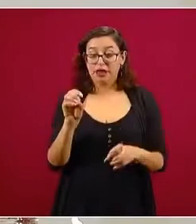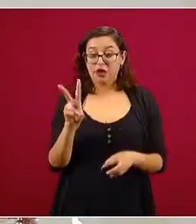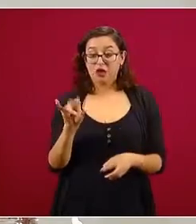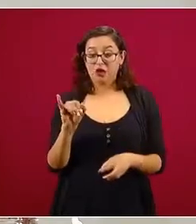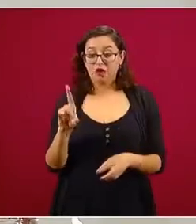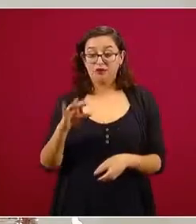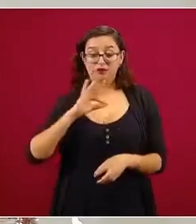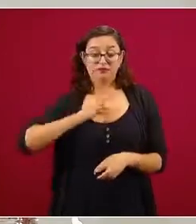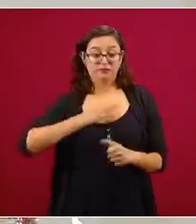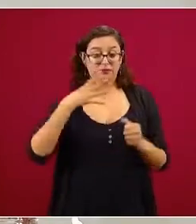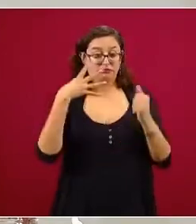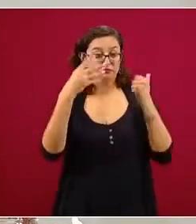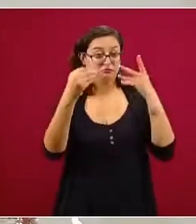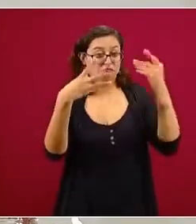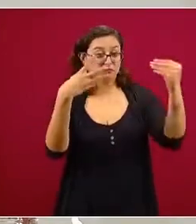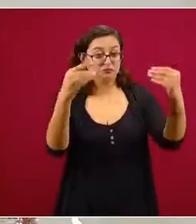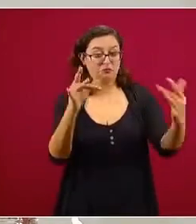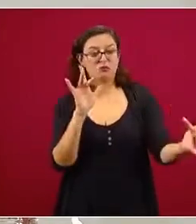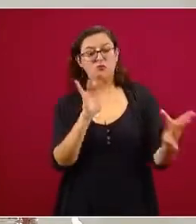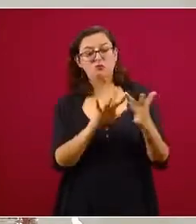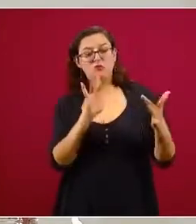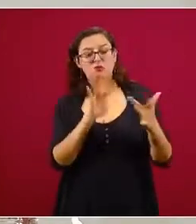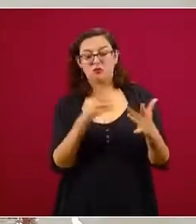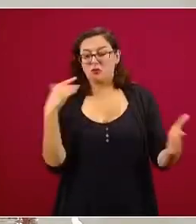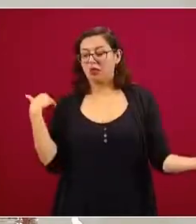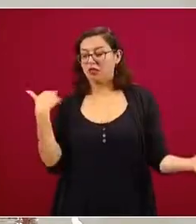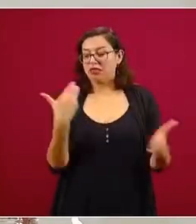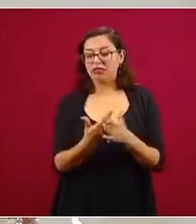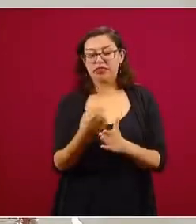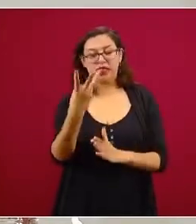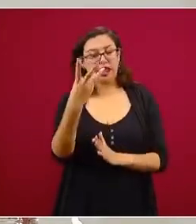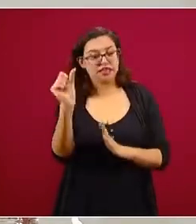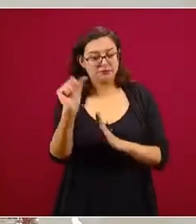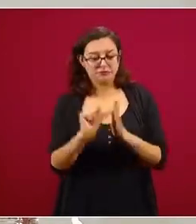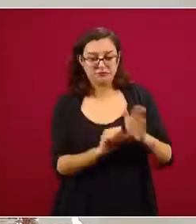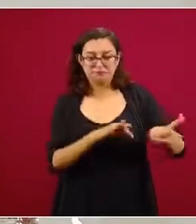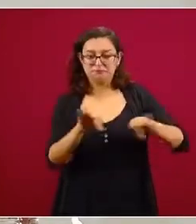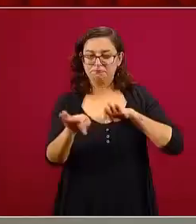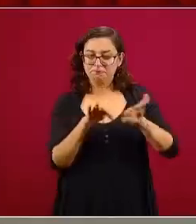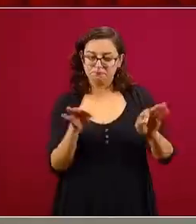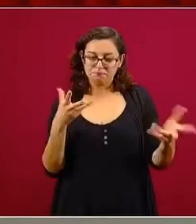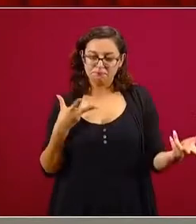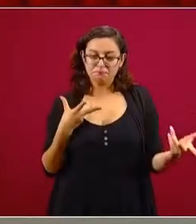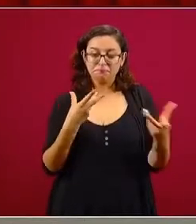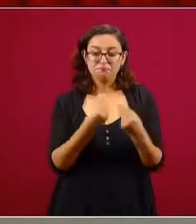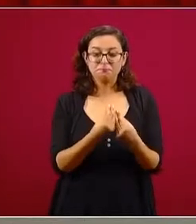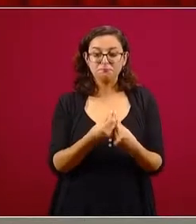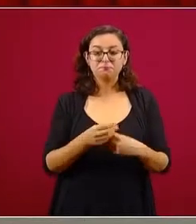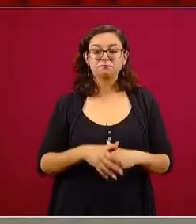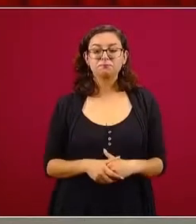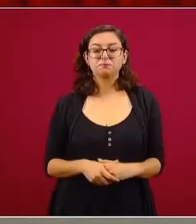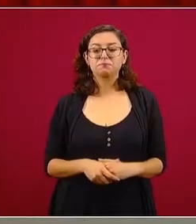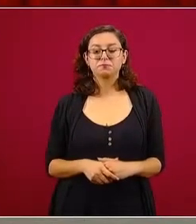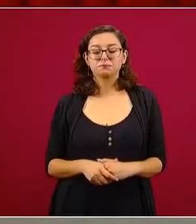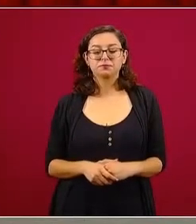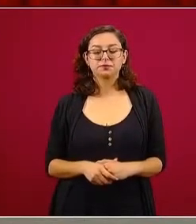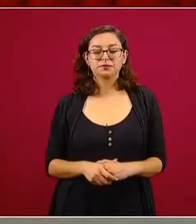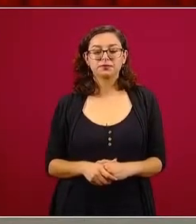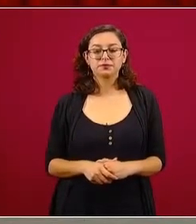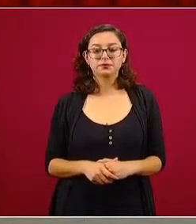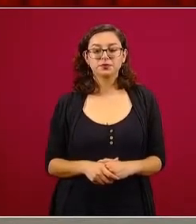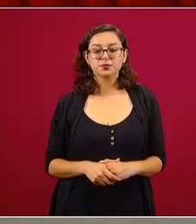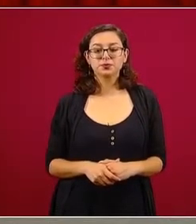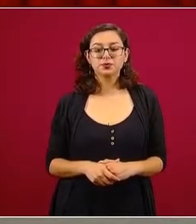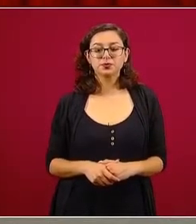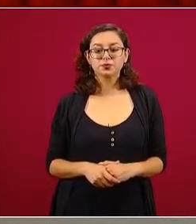vinculación estrecha también desde hace ya más de 3 meses. Dentro de esta vinculación,